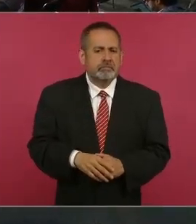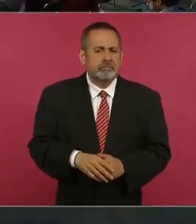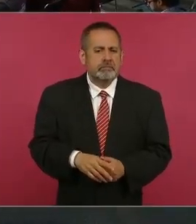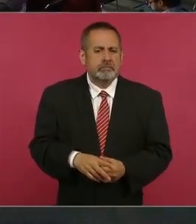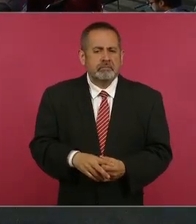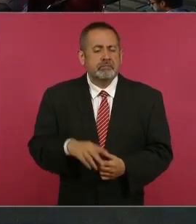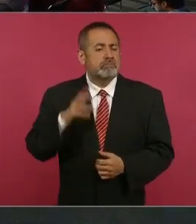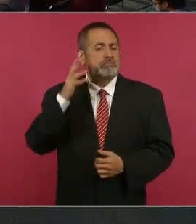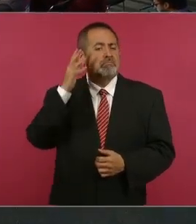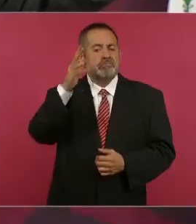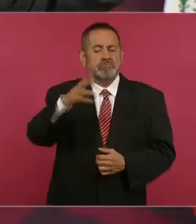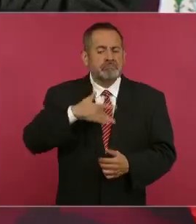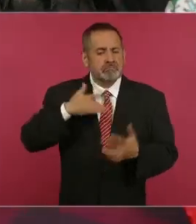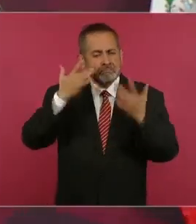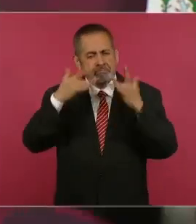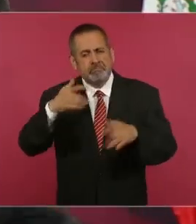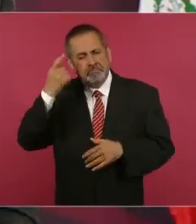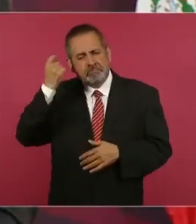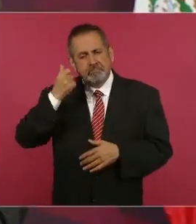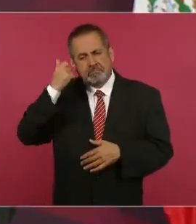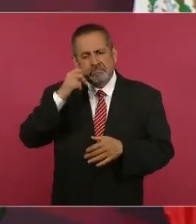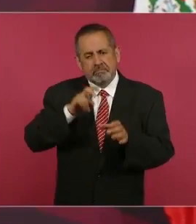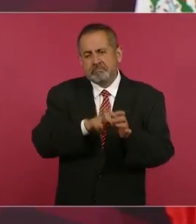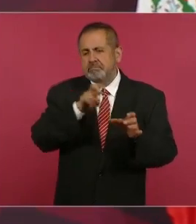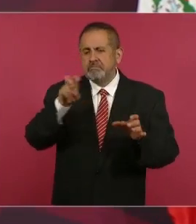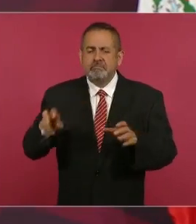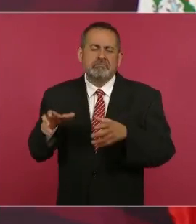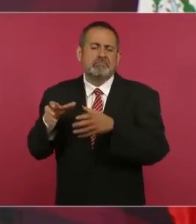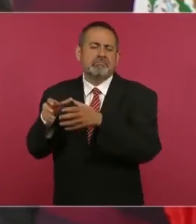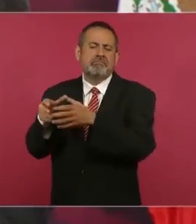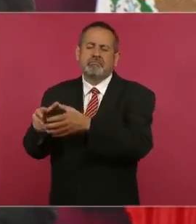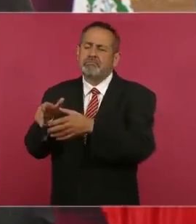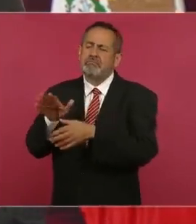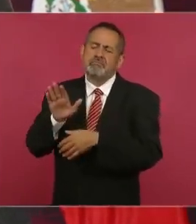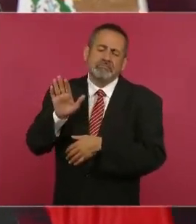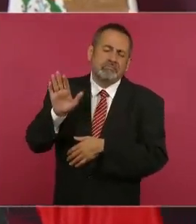estando retirado, allá en un butaque,